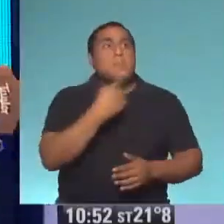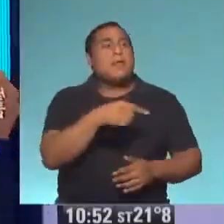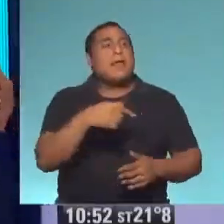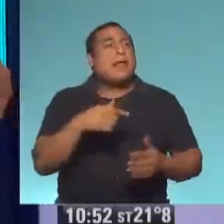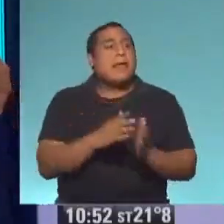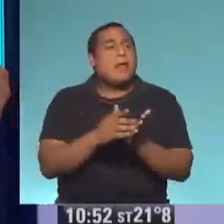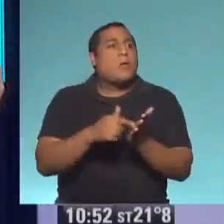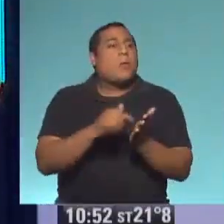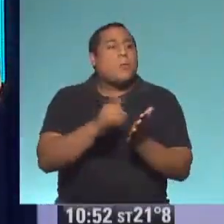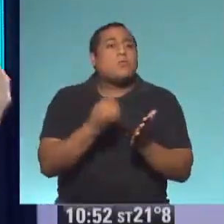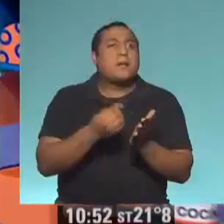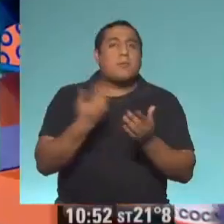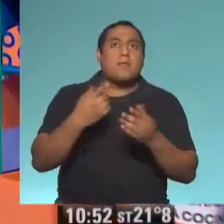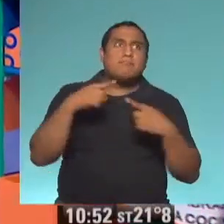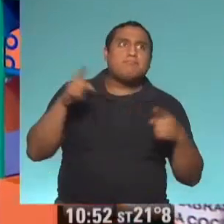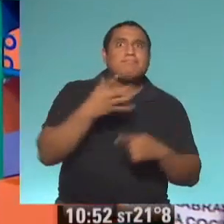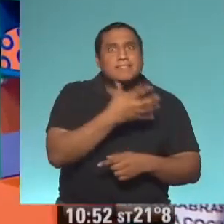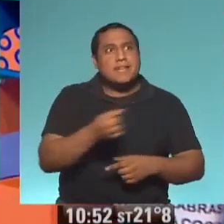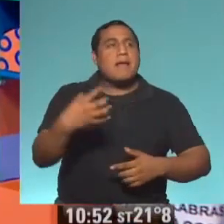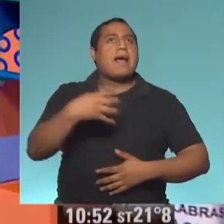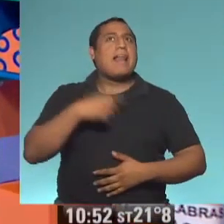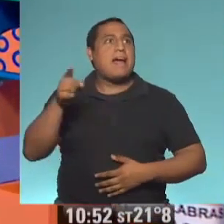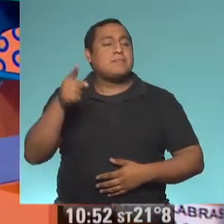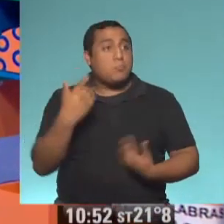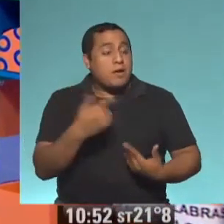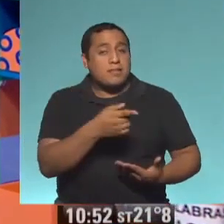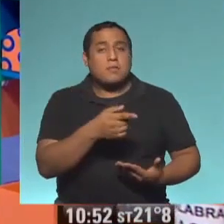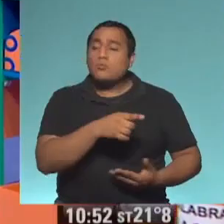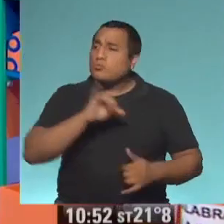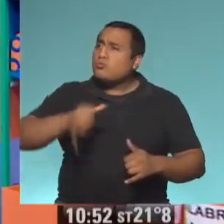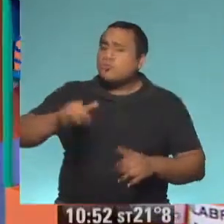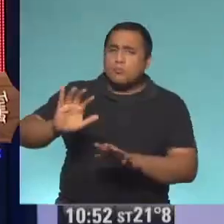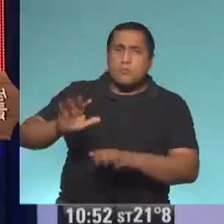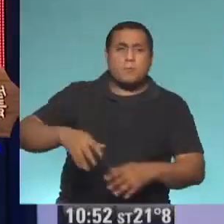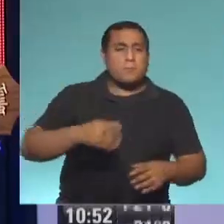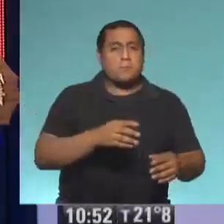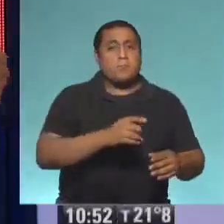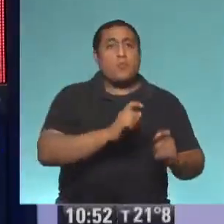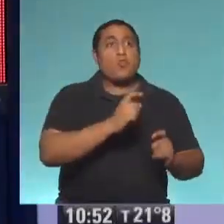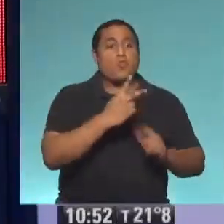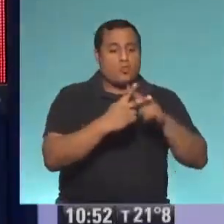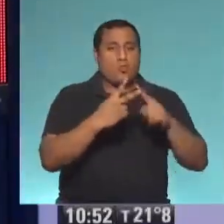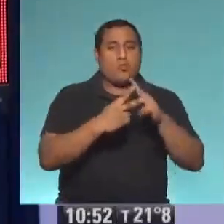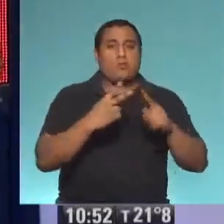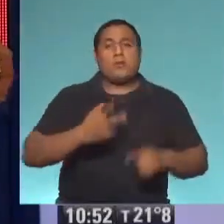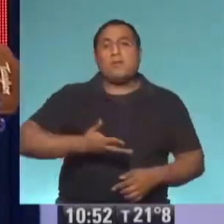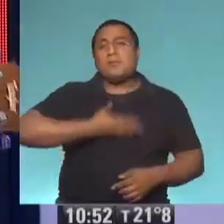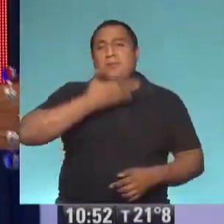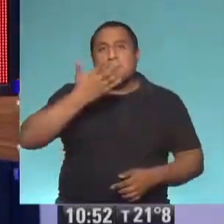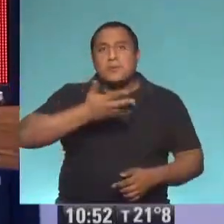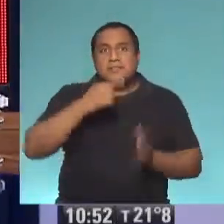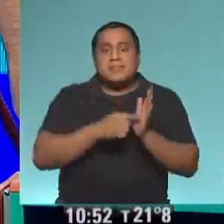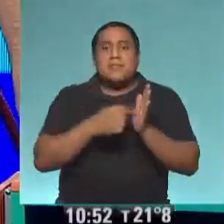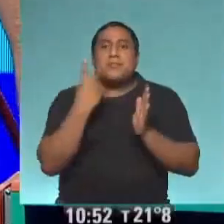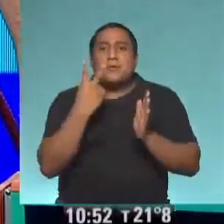para sonorizar, para llevar al programa, a la clase? Y ella me dijo, sí, mira, tengo dos poemas. ¡Ay, qué lindo! Dos